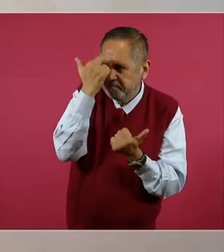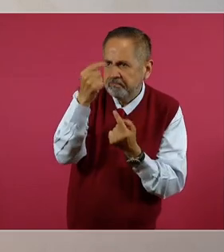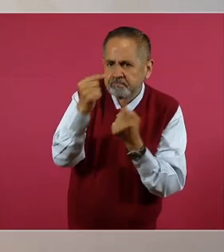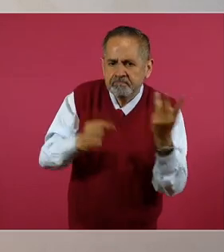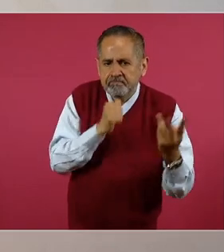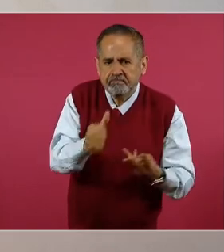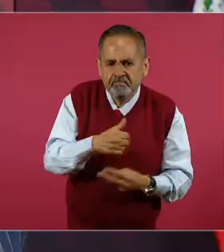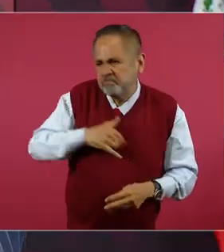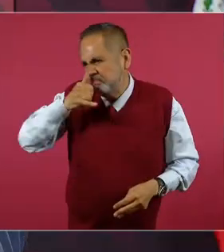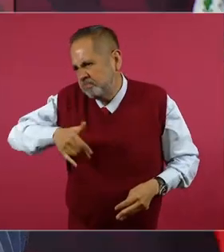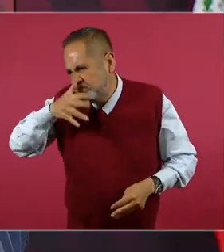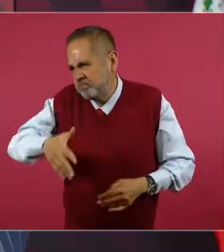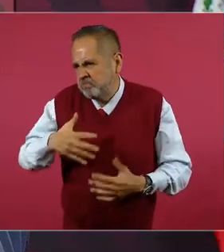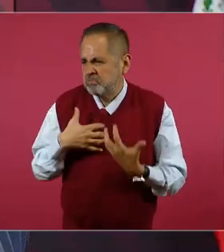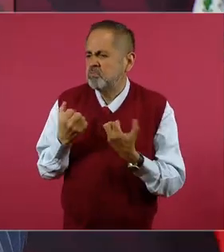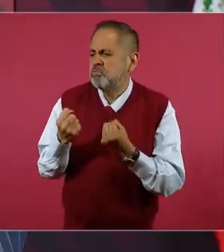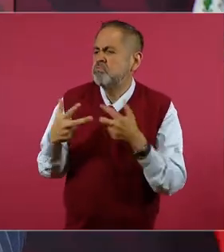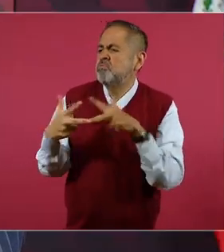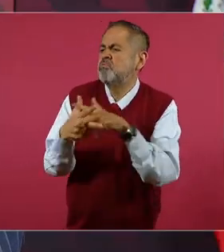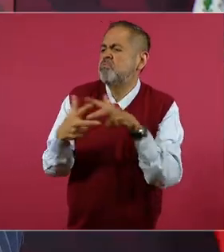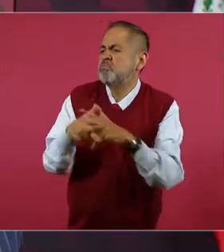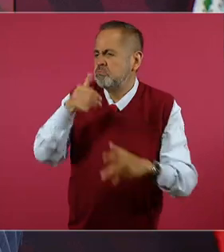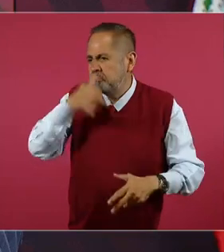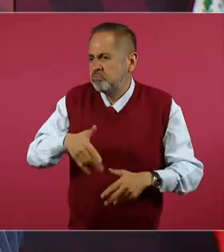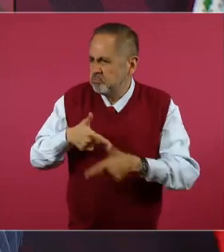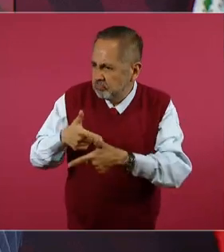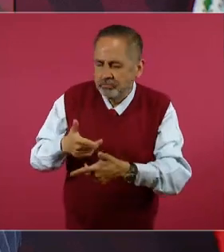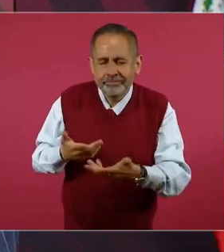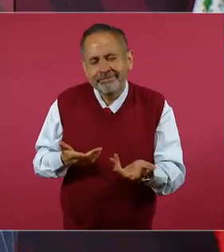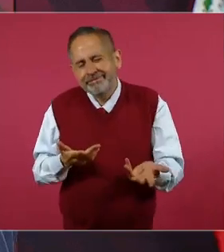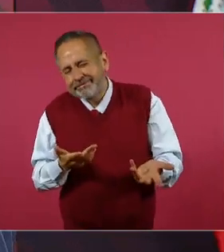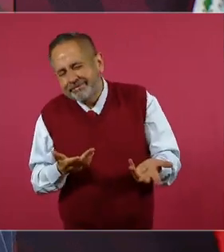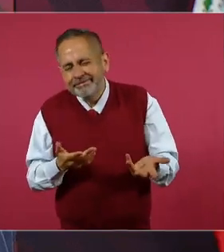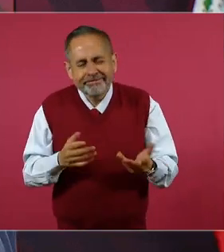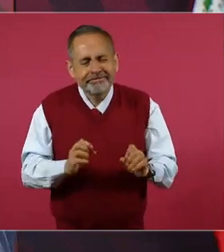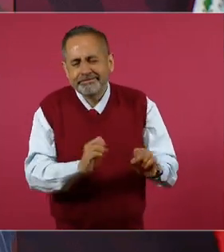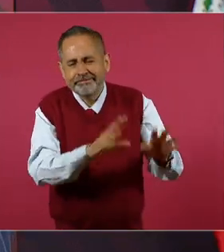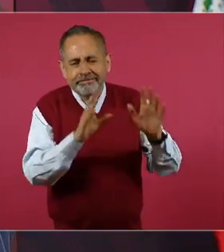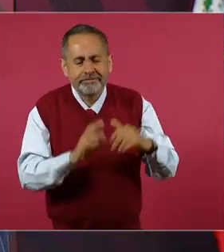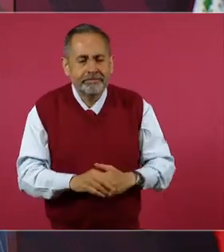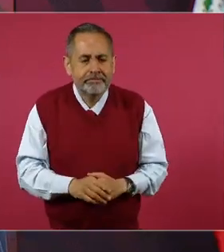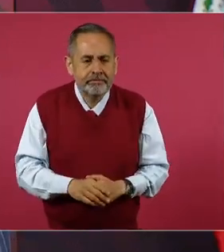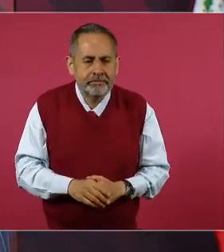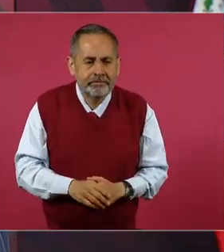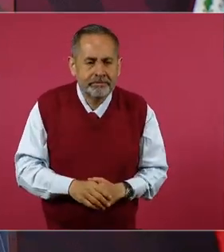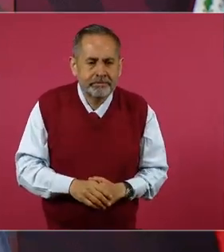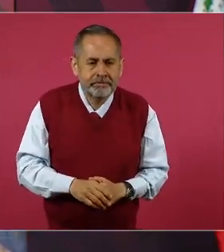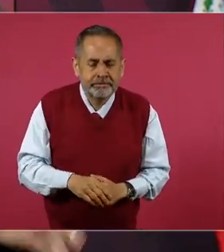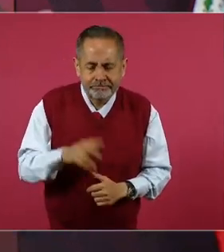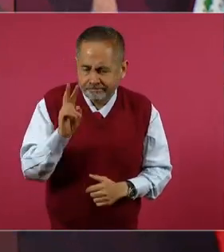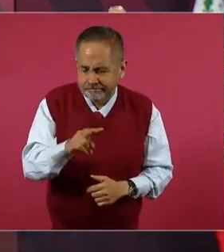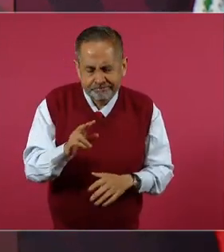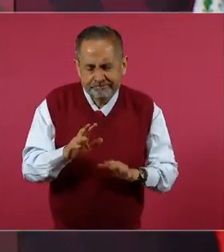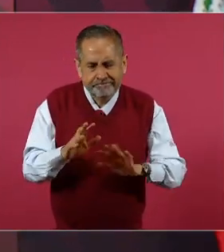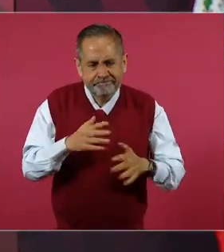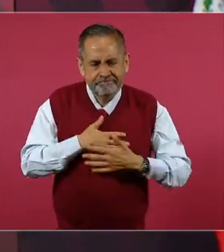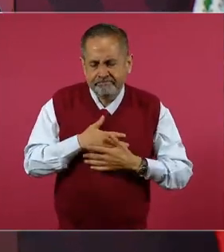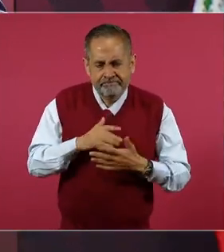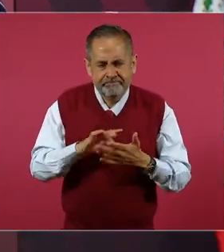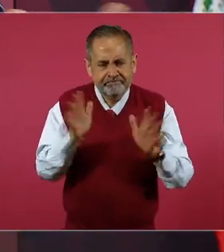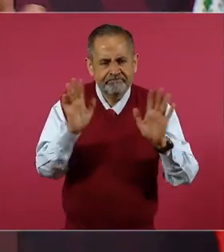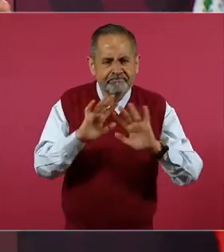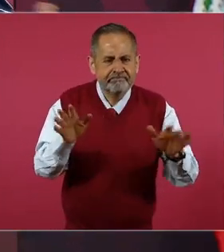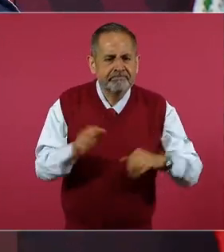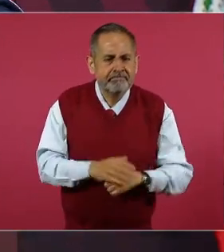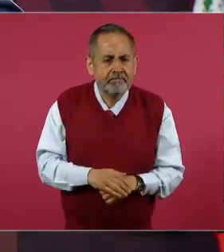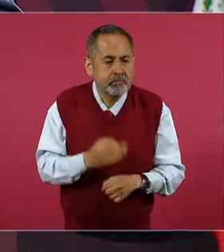y el uso de la fuerza. Yo agradezco mucho que no